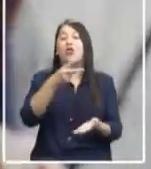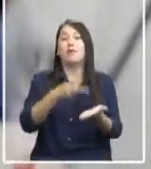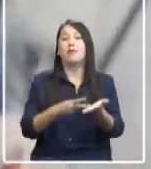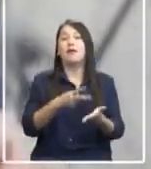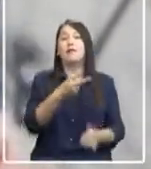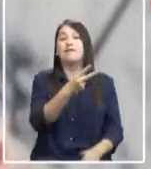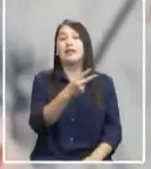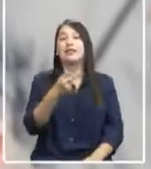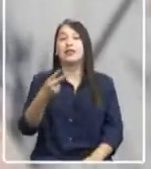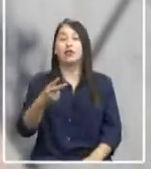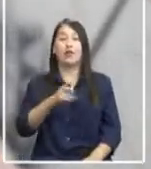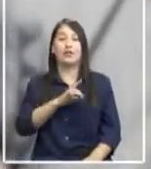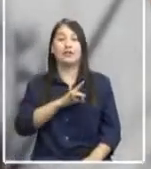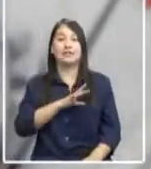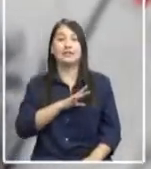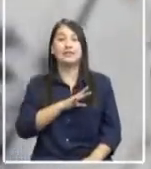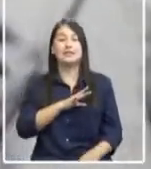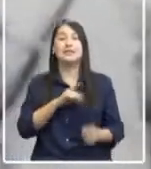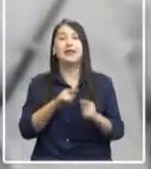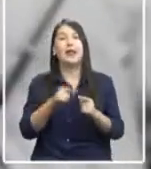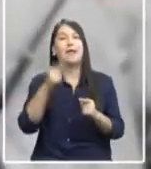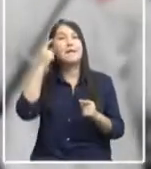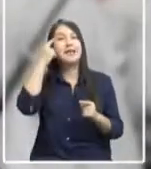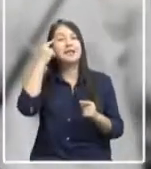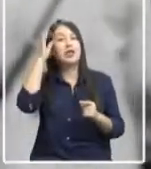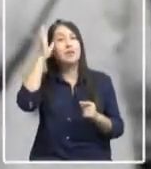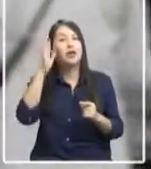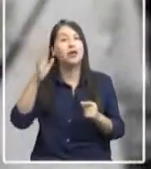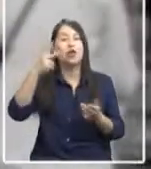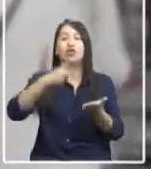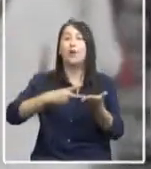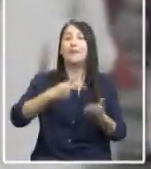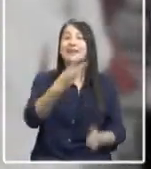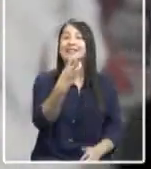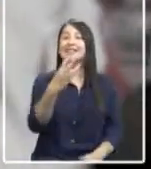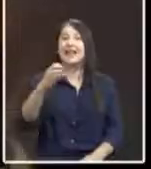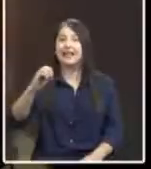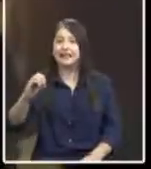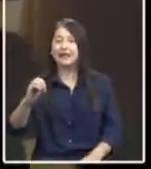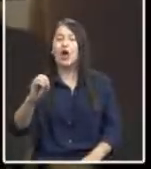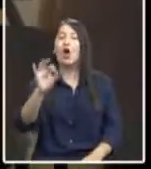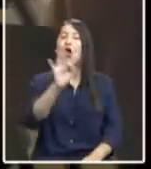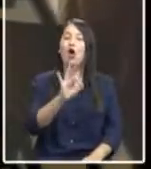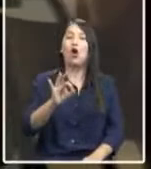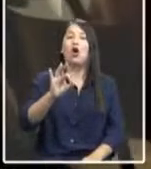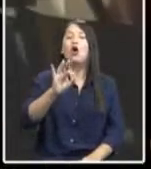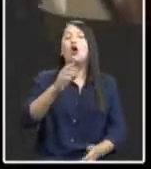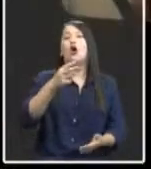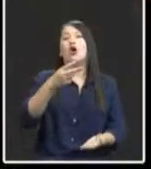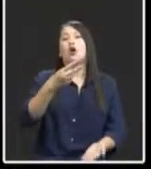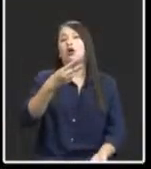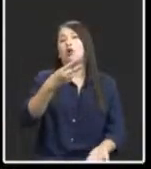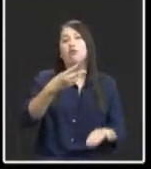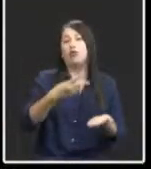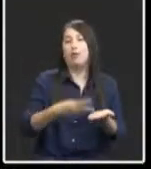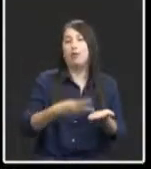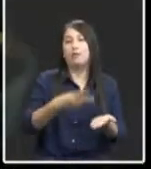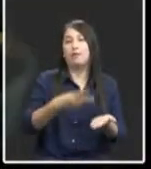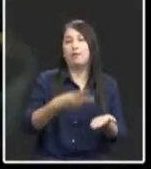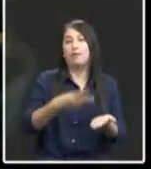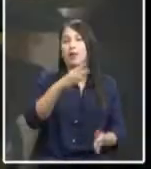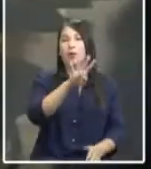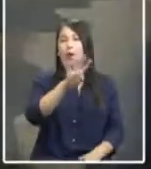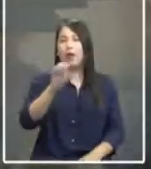un punto de vista futuro, no sé si sería 2030, 2040, 2050, cuando una generación de gente que está ahora en la